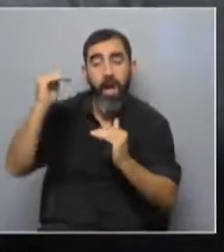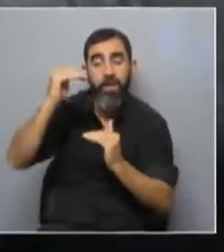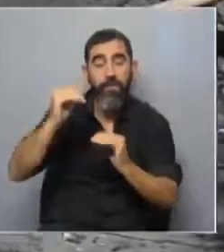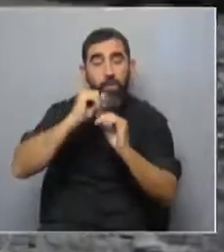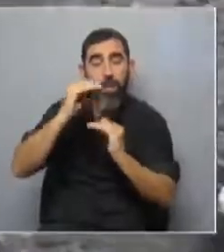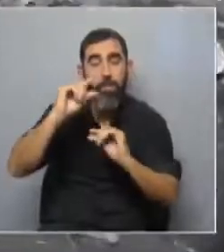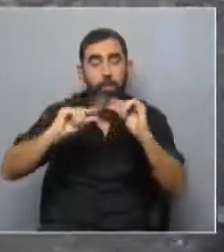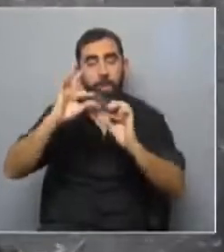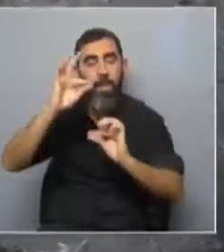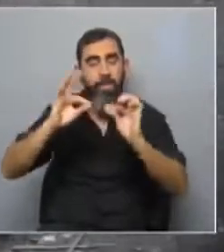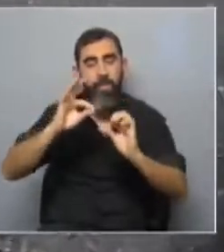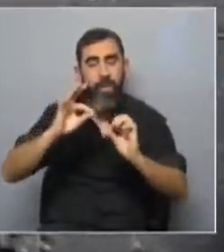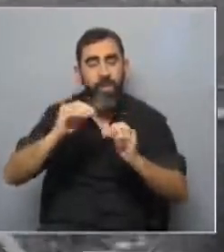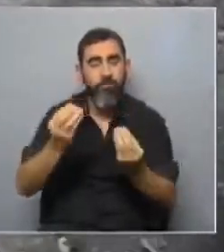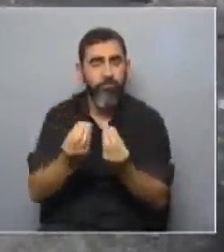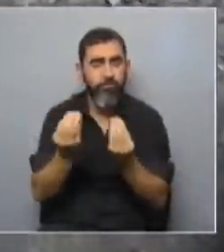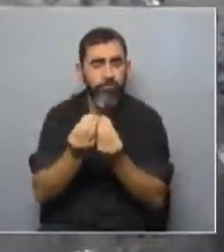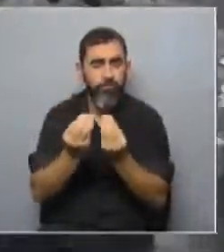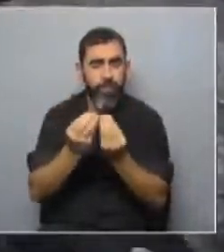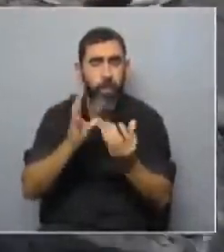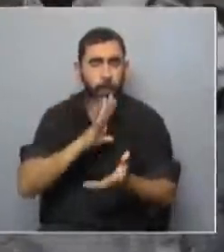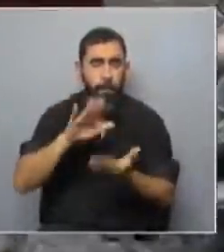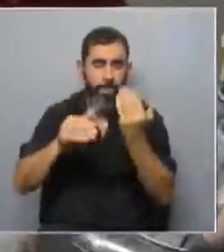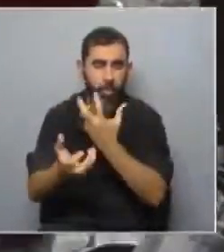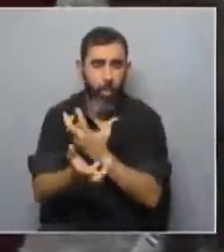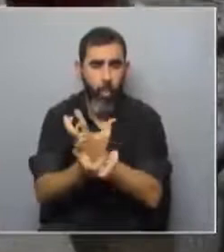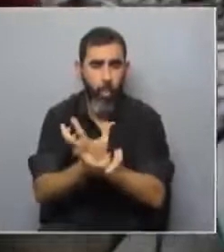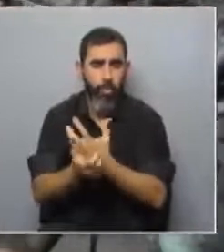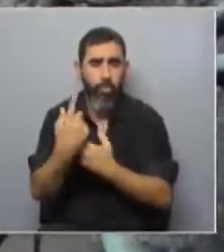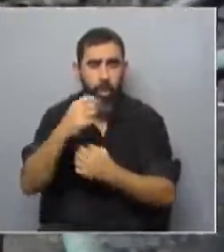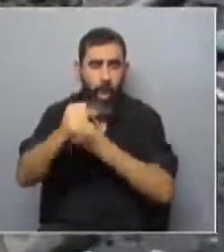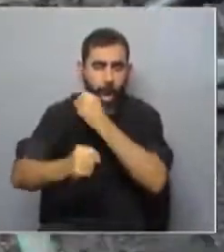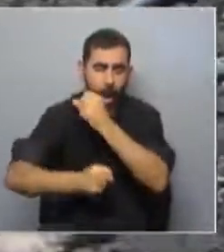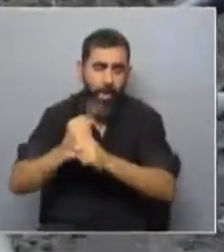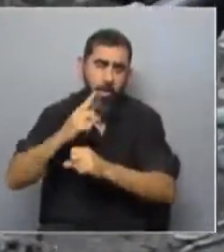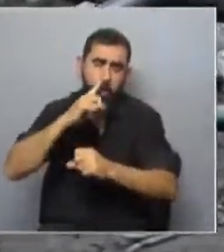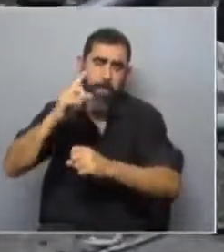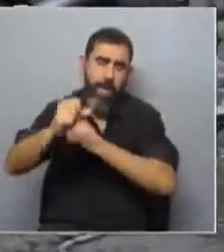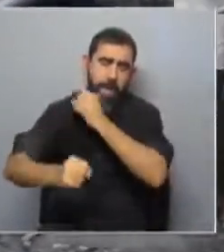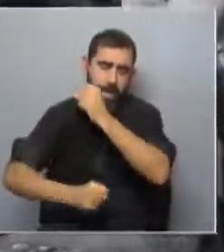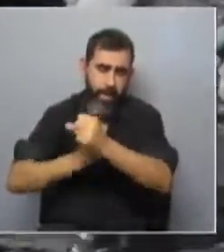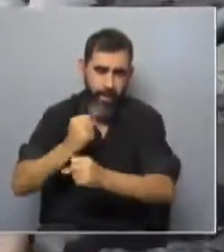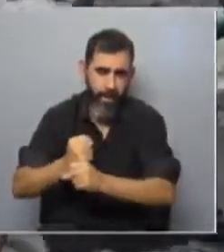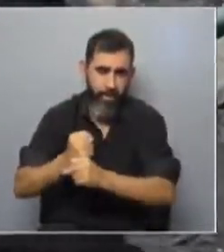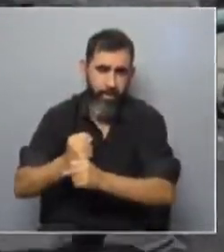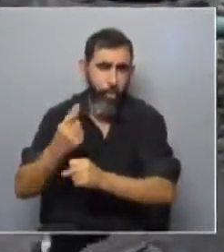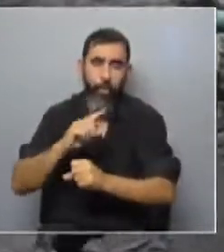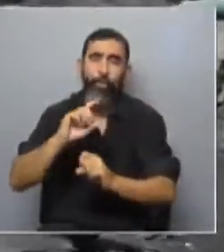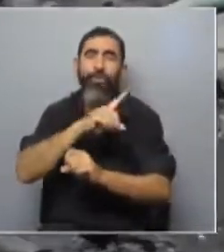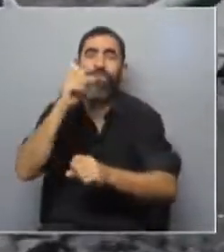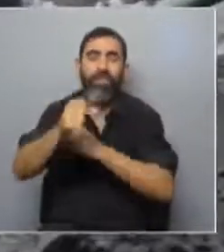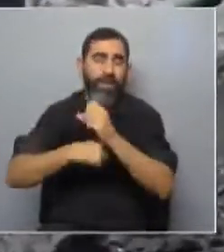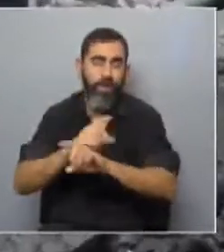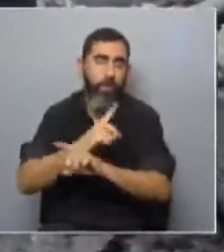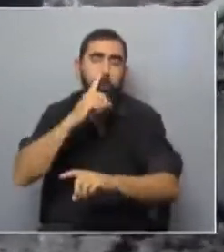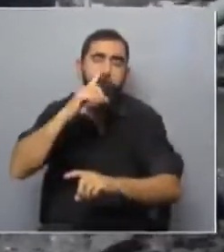a esta altura, o sea, hubiera muchísimo más fósil. Y que a lo largo de los años, de los milenios, porque no es a lo largo de 100 años, es a lo